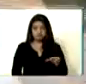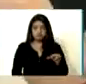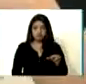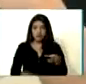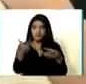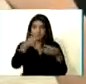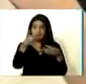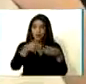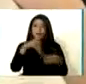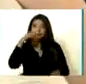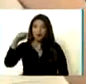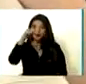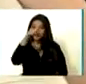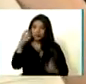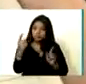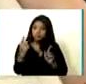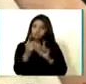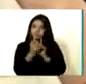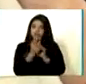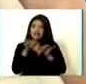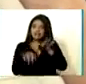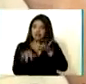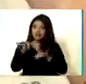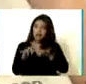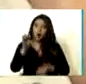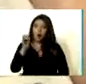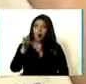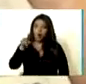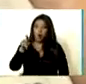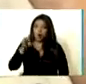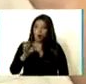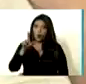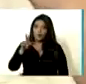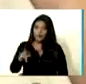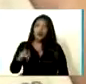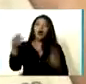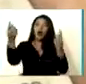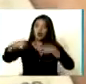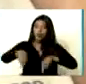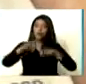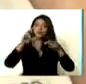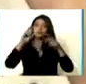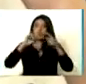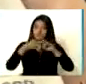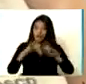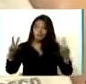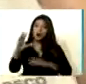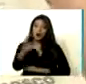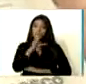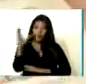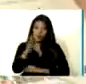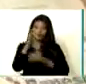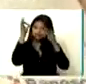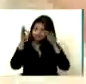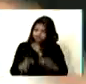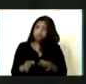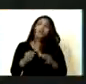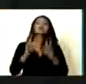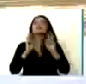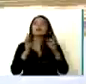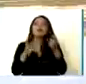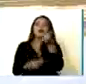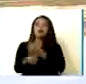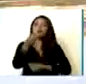petróleo. Maduro recibe al secretario general de la OPEP y en internacionales, acuerdo de paz en Colombia es definitivo. Eso es lo que dice Economía y